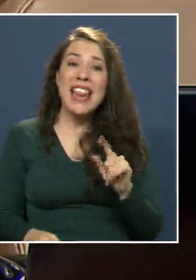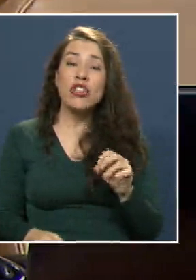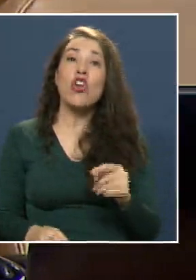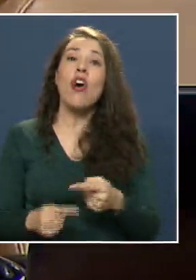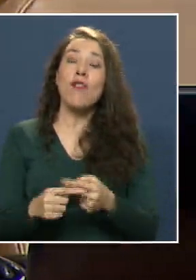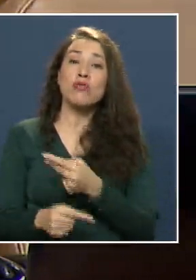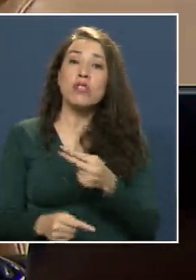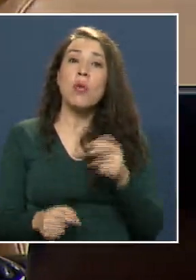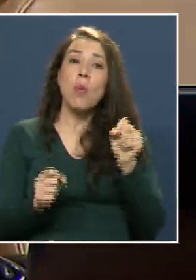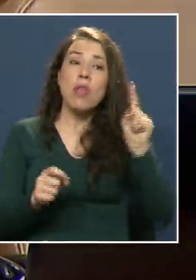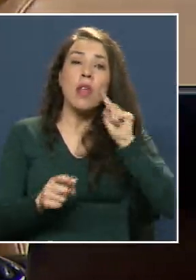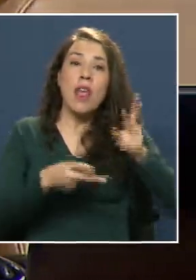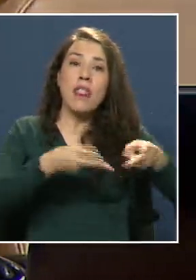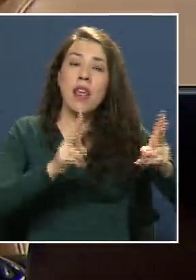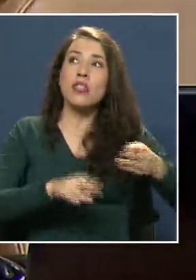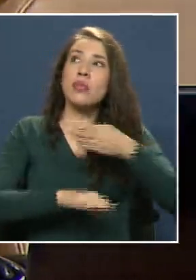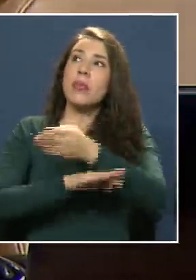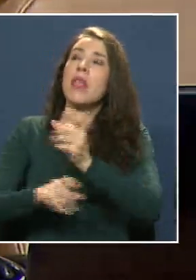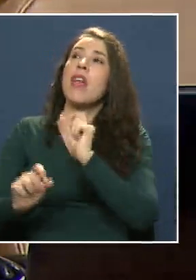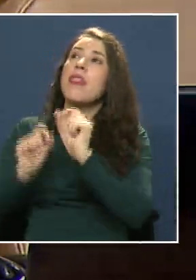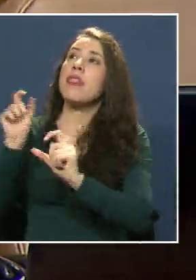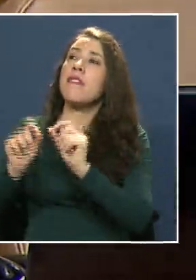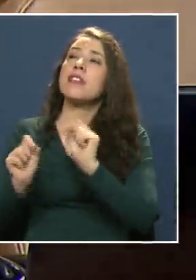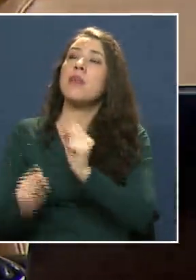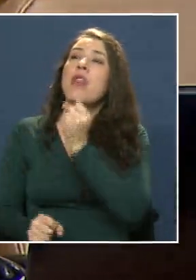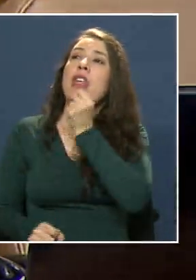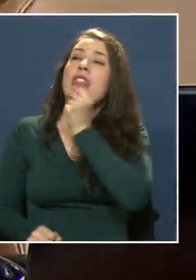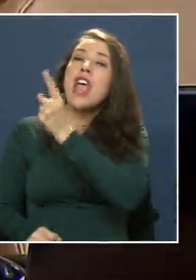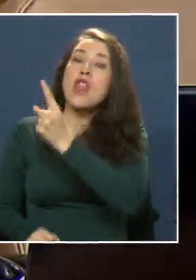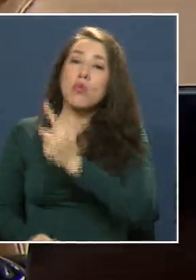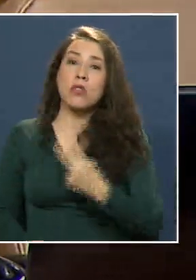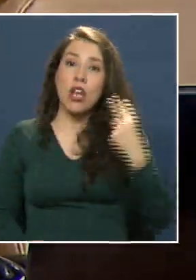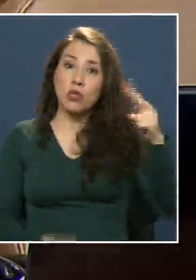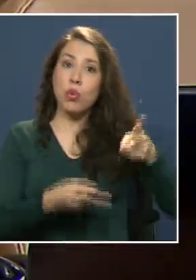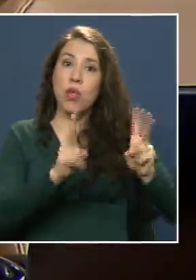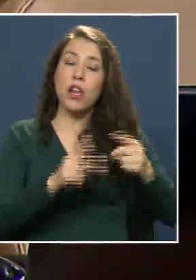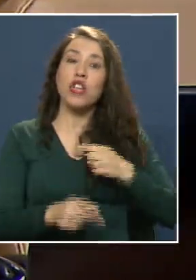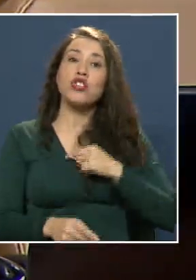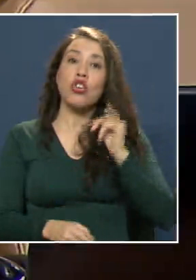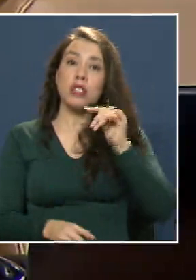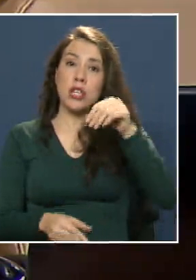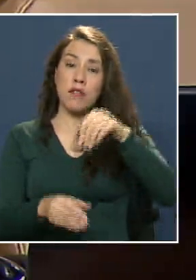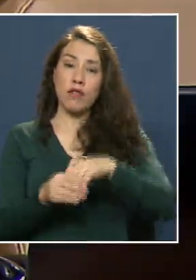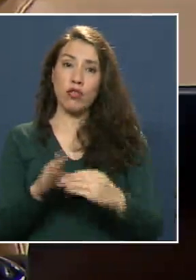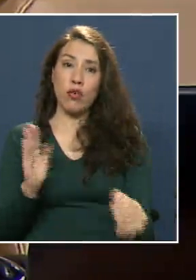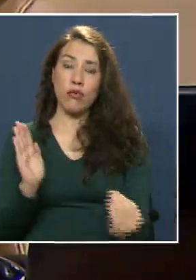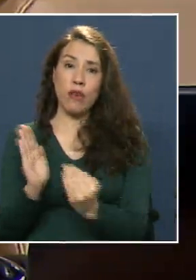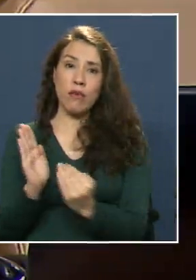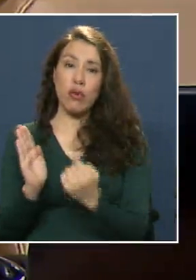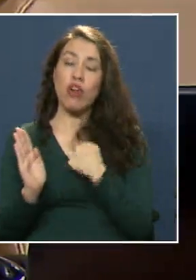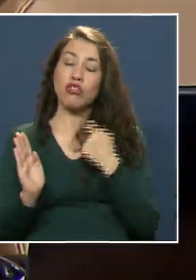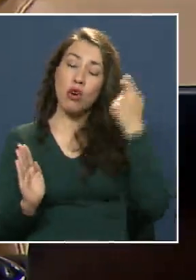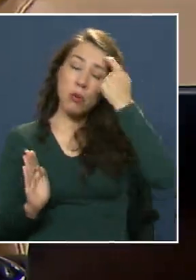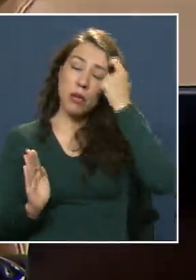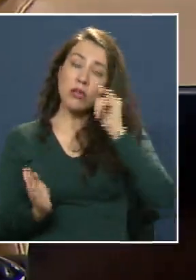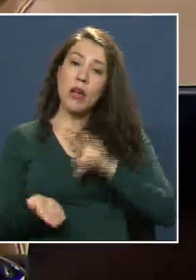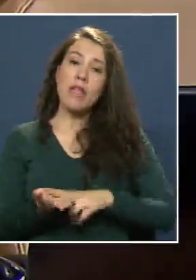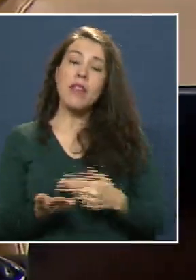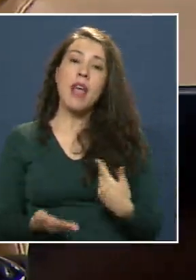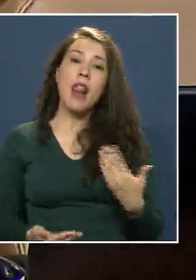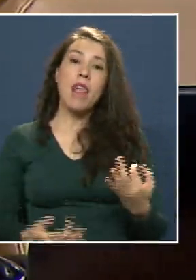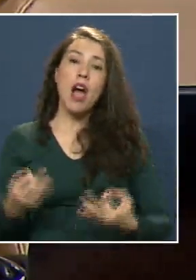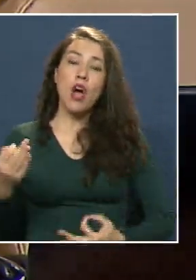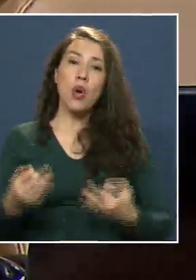ejercer su derecho de defensa y su derecho a denunciar. Yo eso lo voy a votar a favor, porque creo que efectivamente hace